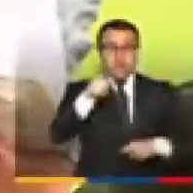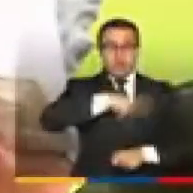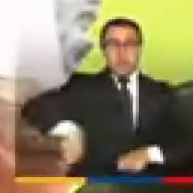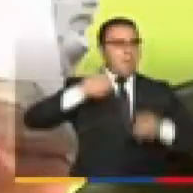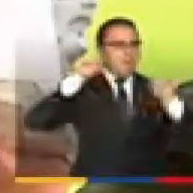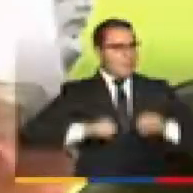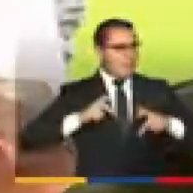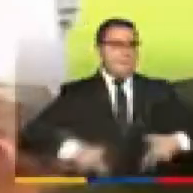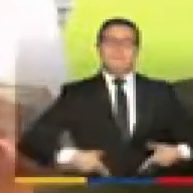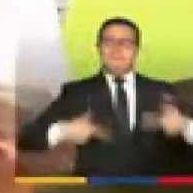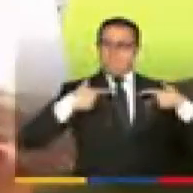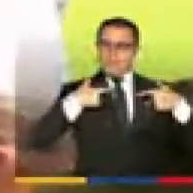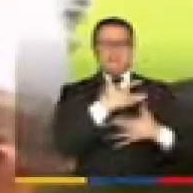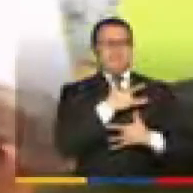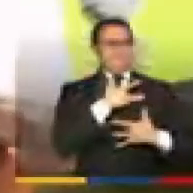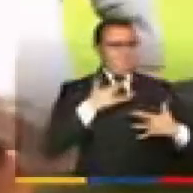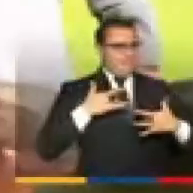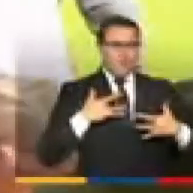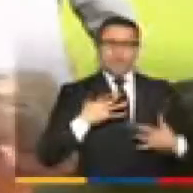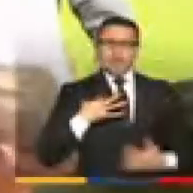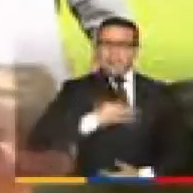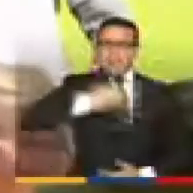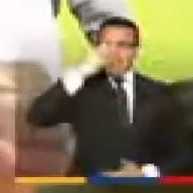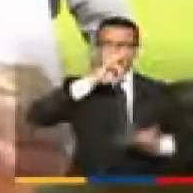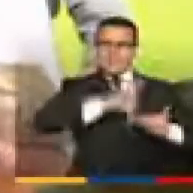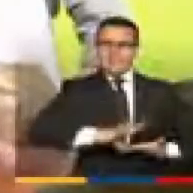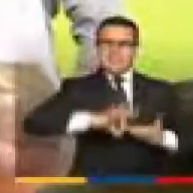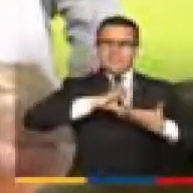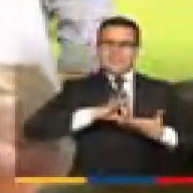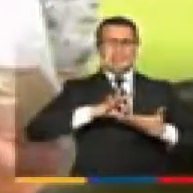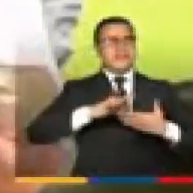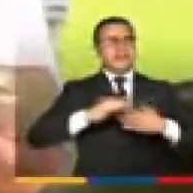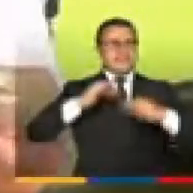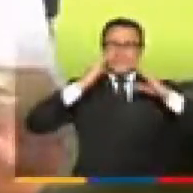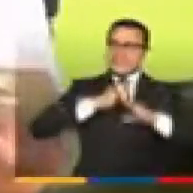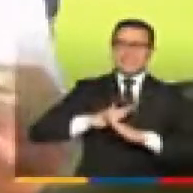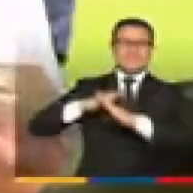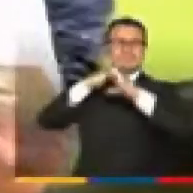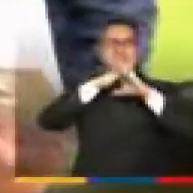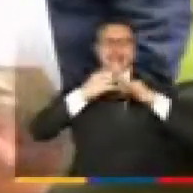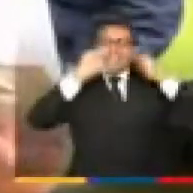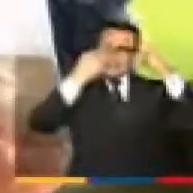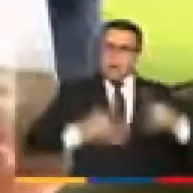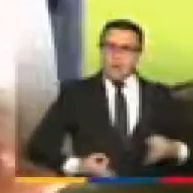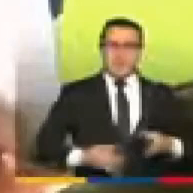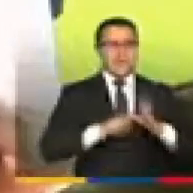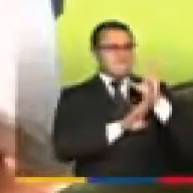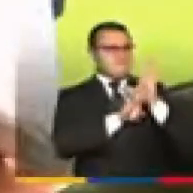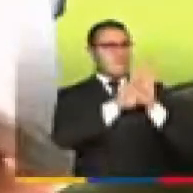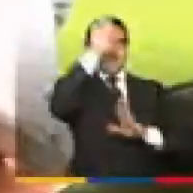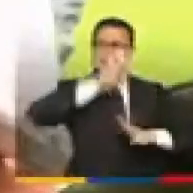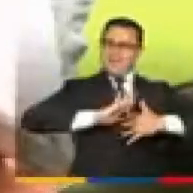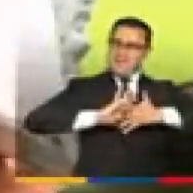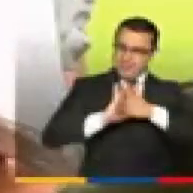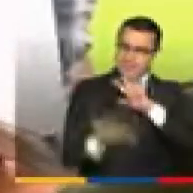vivir con salud, dignidad, seguridad, prosperidad y en paz. Compartimos